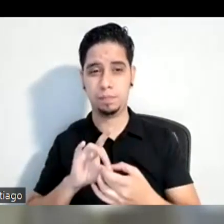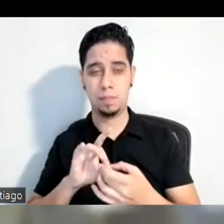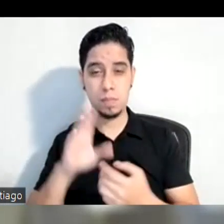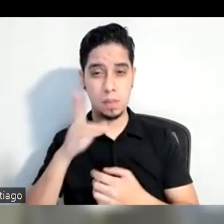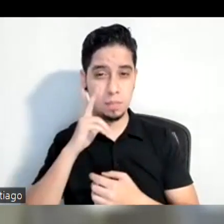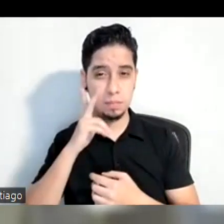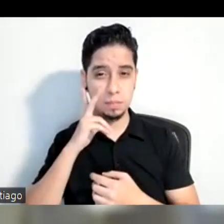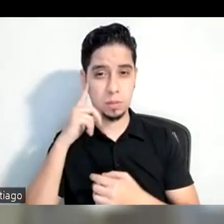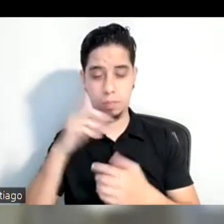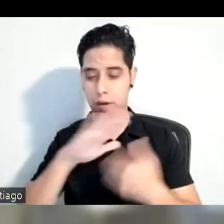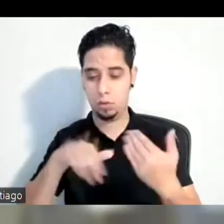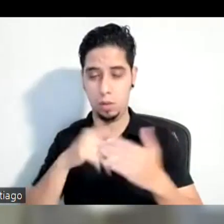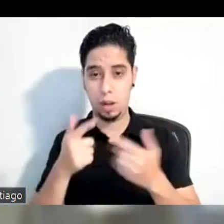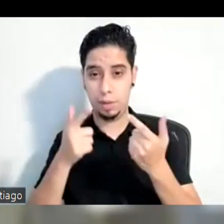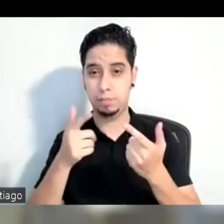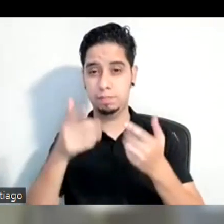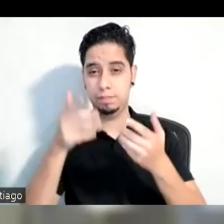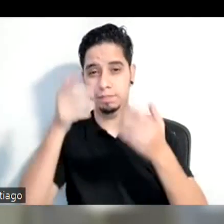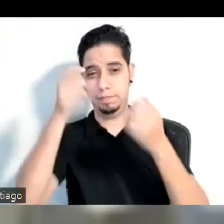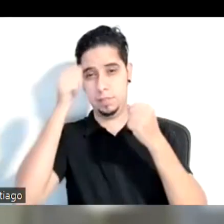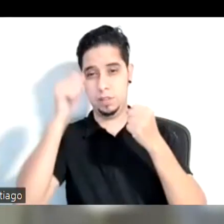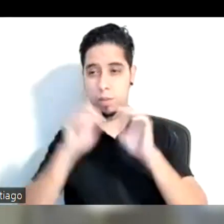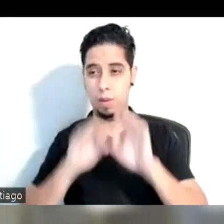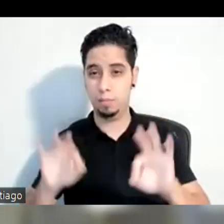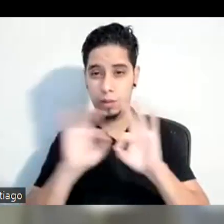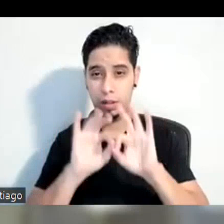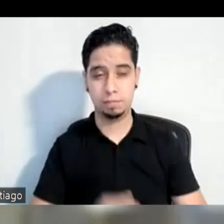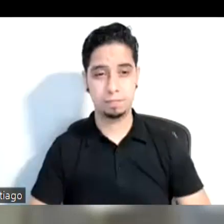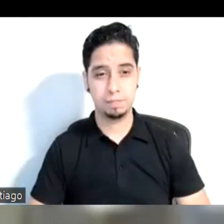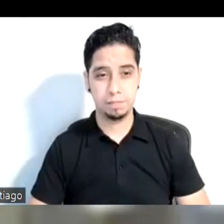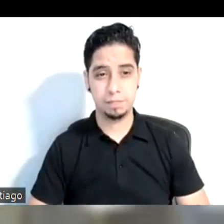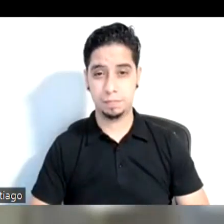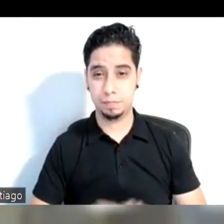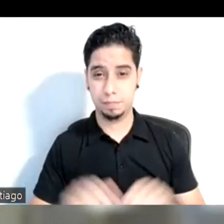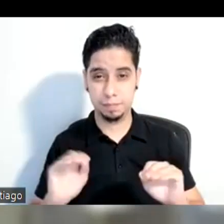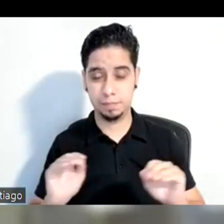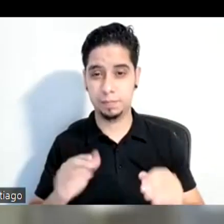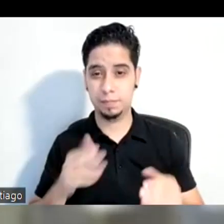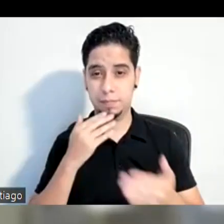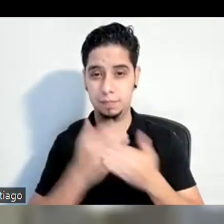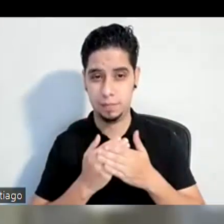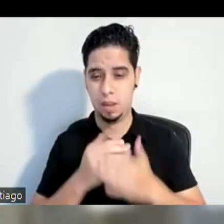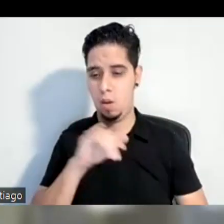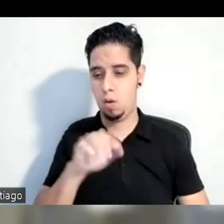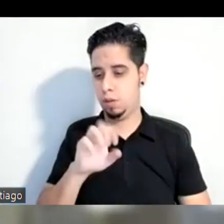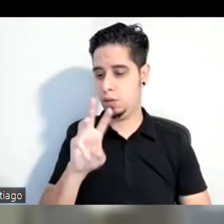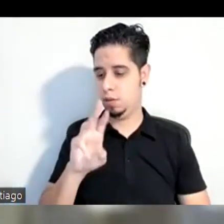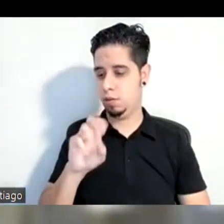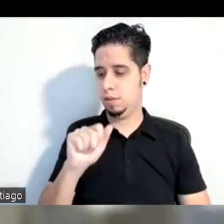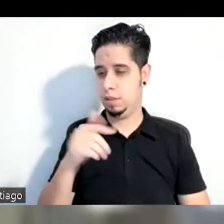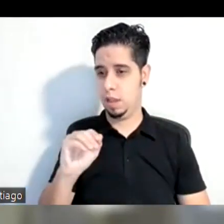es para toda la vida, eso es lo más importante. Así que, bueno, pues vamos a darle unas gracias también a José Lodolú Santiago,